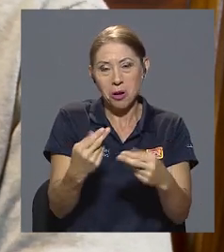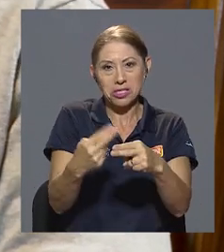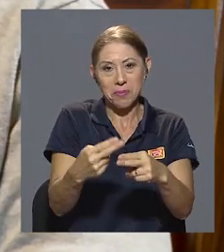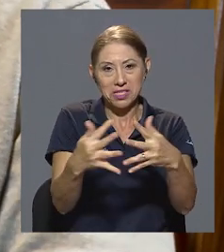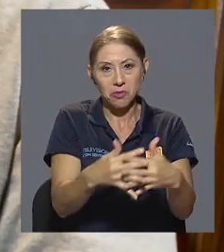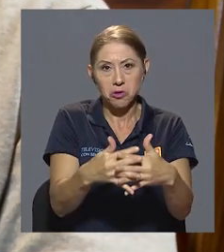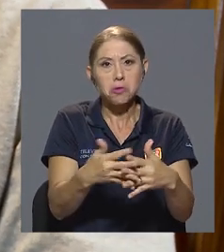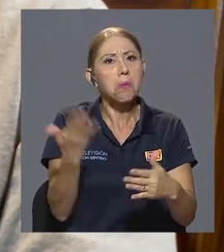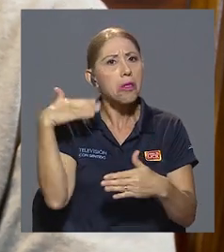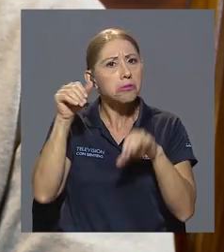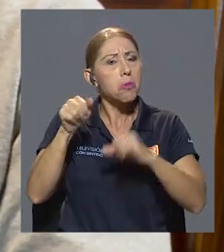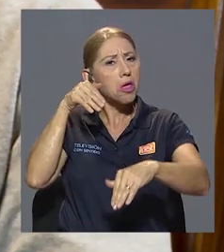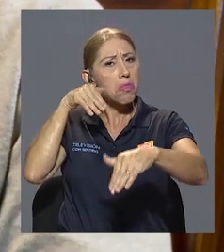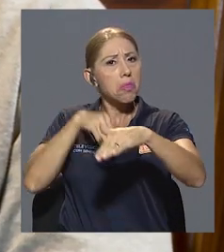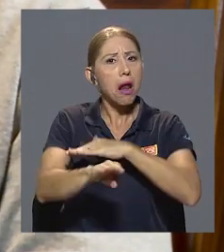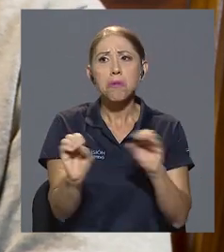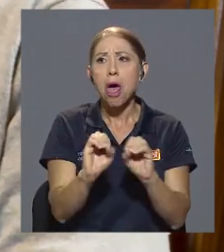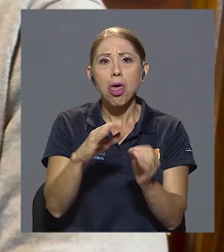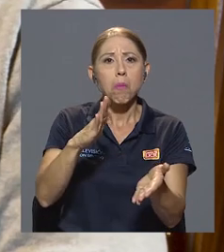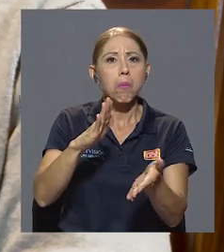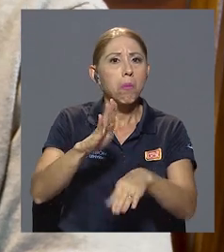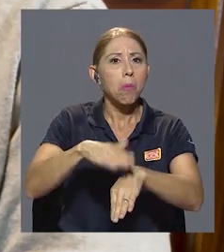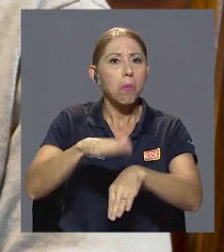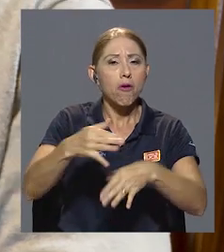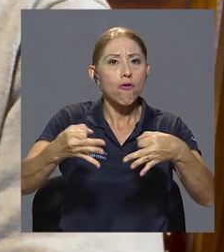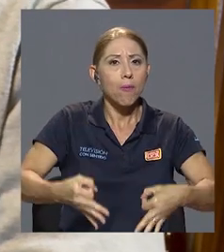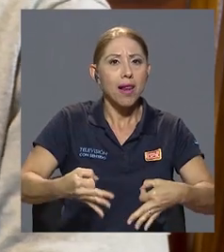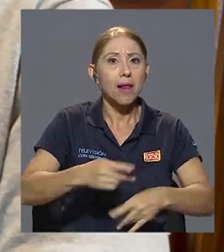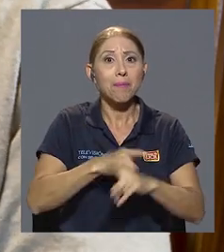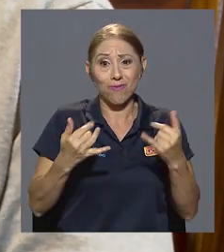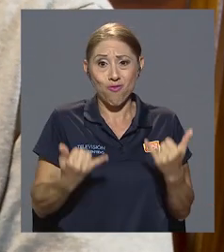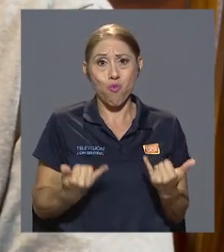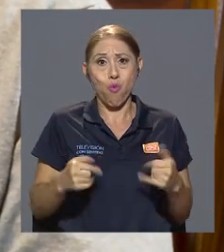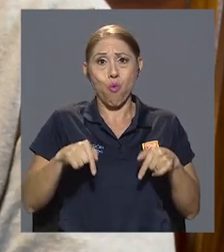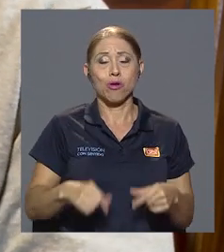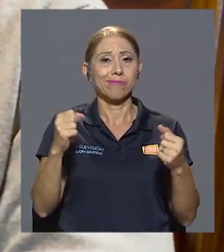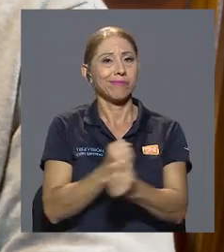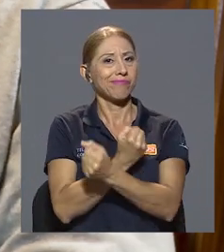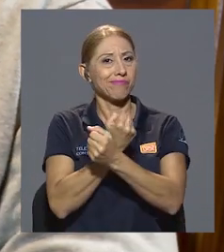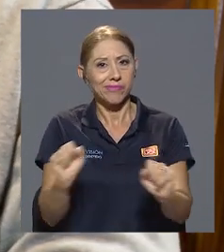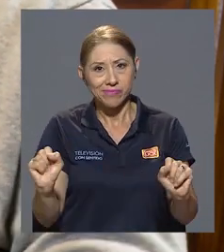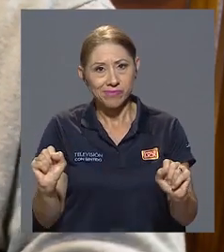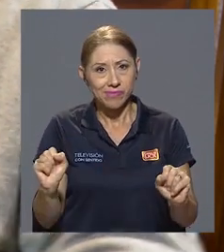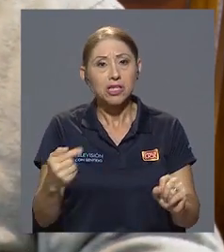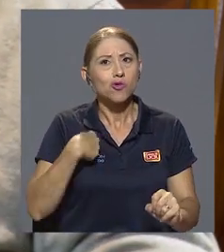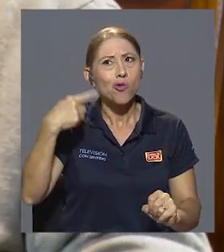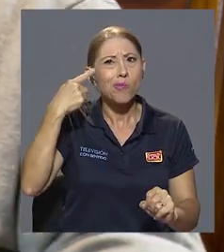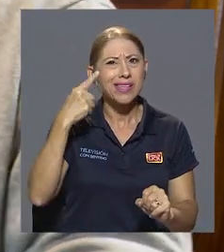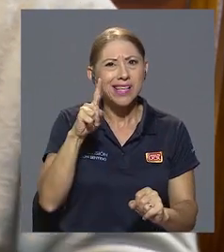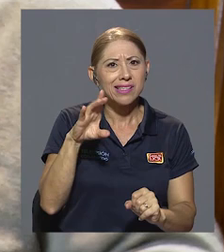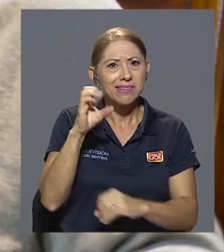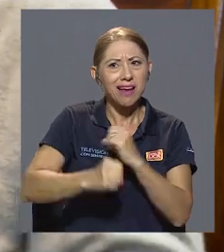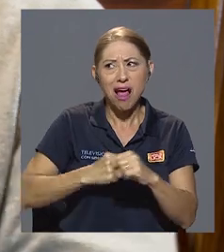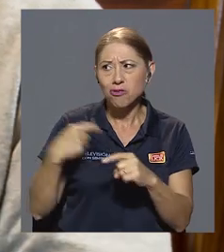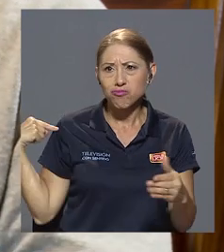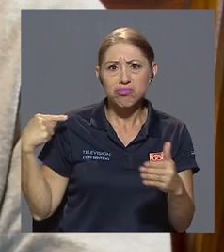sin una autorización formal hoy eso es prácticamente imposible y si uno piensa que es un